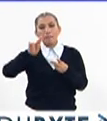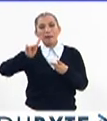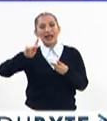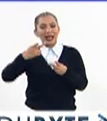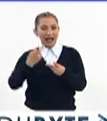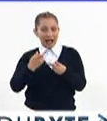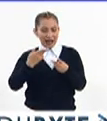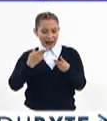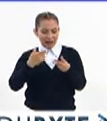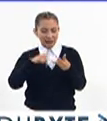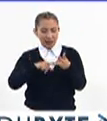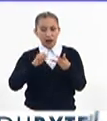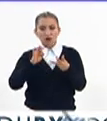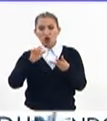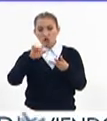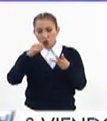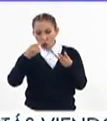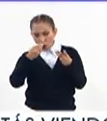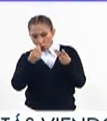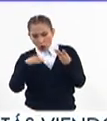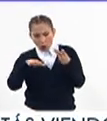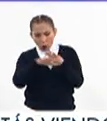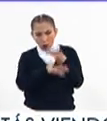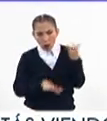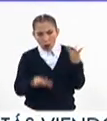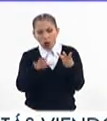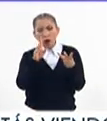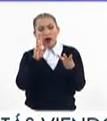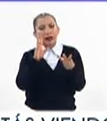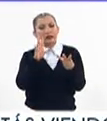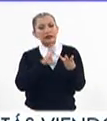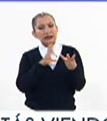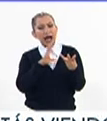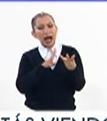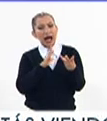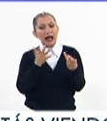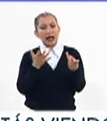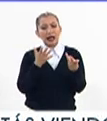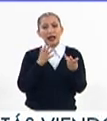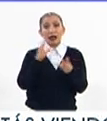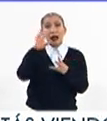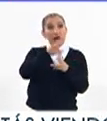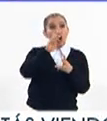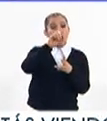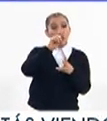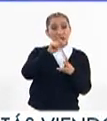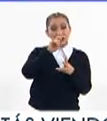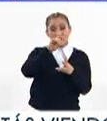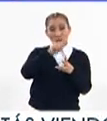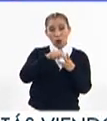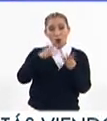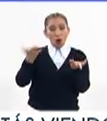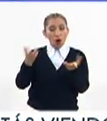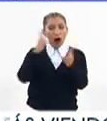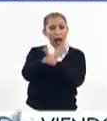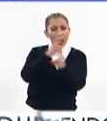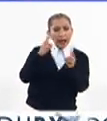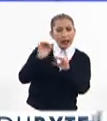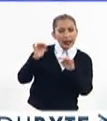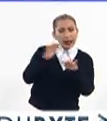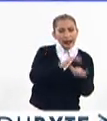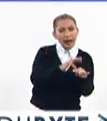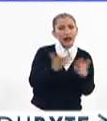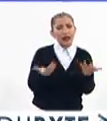pH, flujo, en este caso presión parcial de CO2 en el aire en la atmósfera, mide viento,